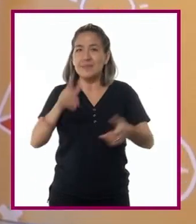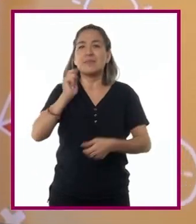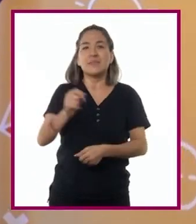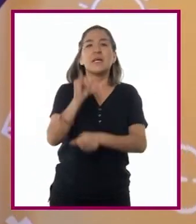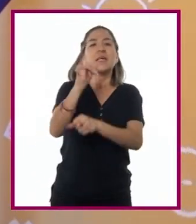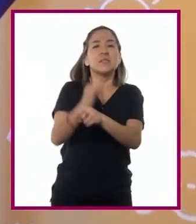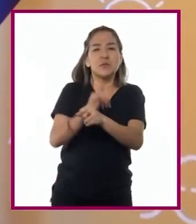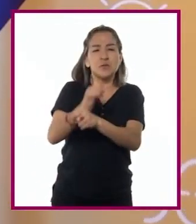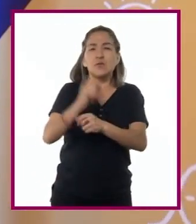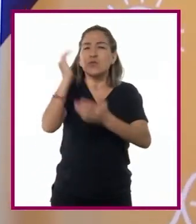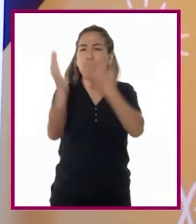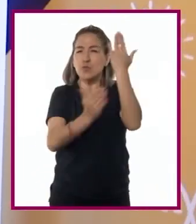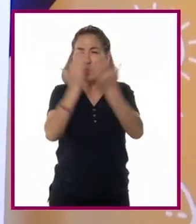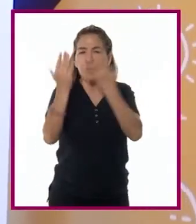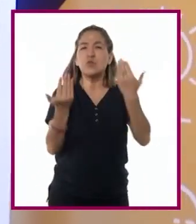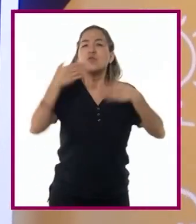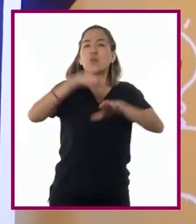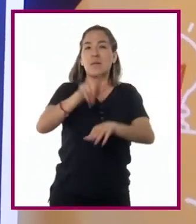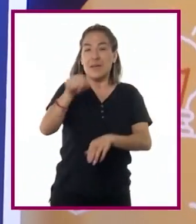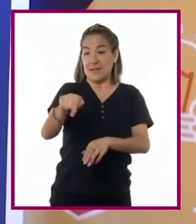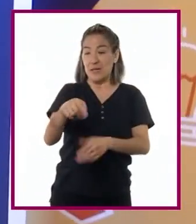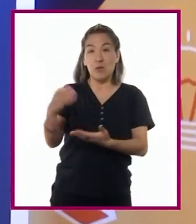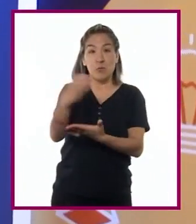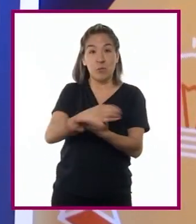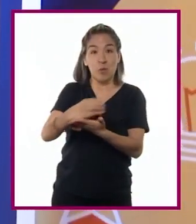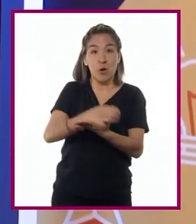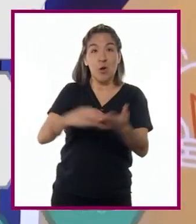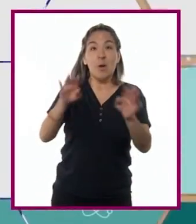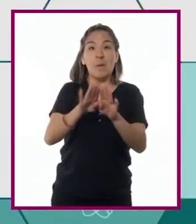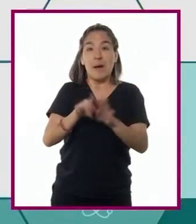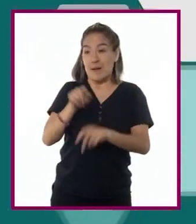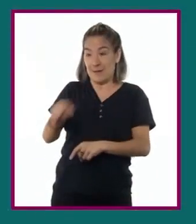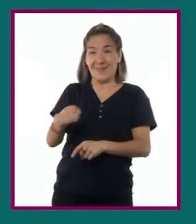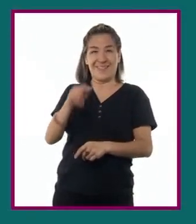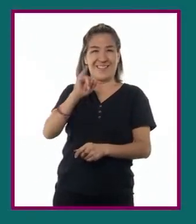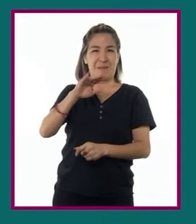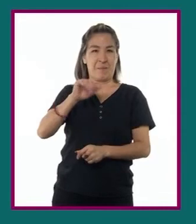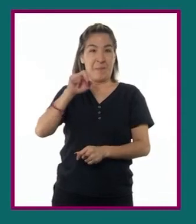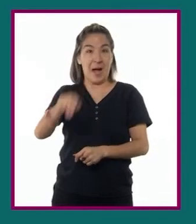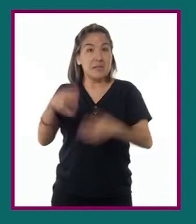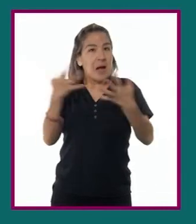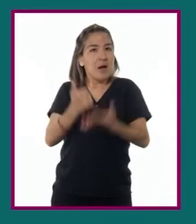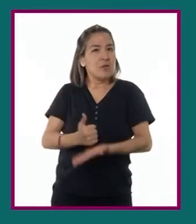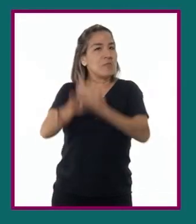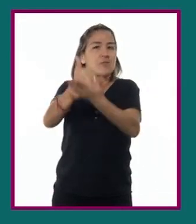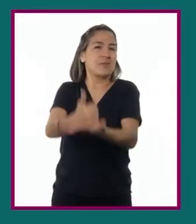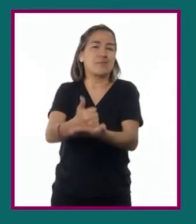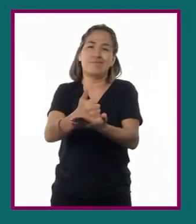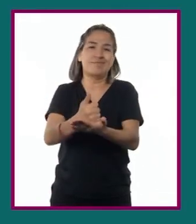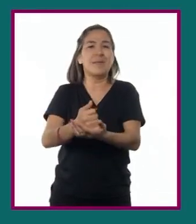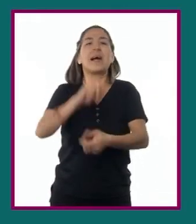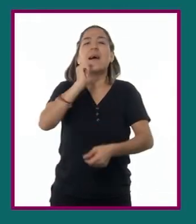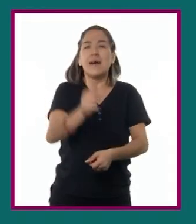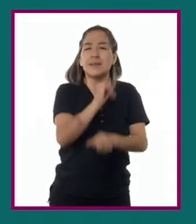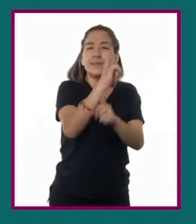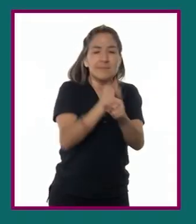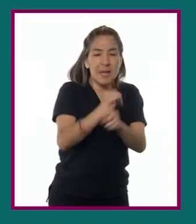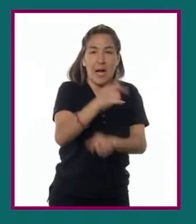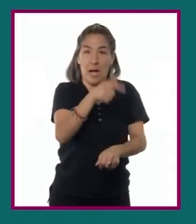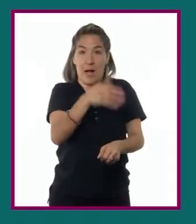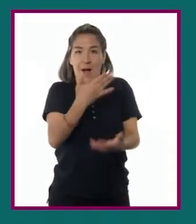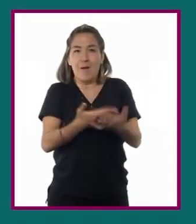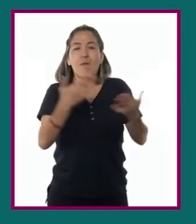que concluyen que la curación no depende de la acción de los imanes. Hay investigaciones recientes que